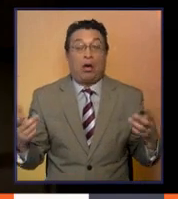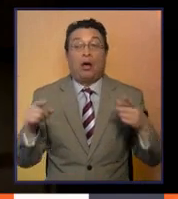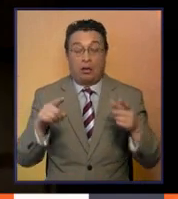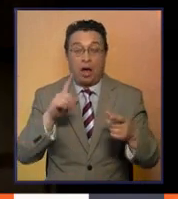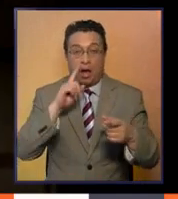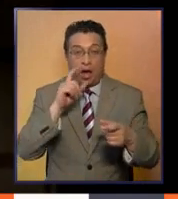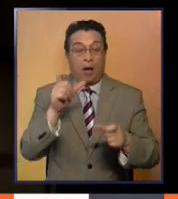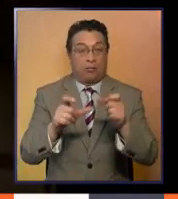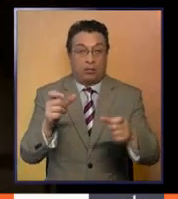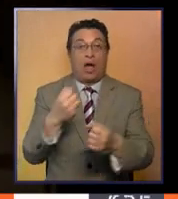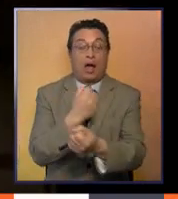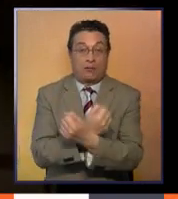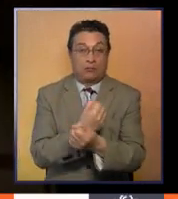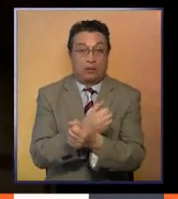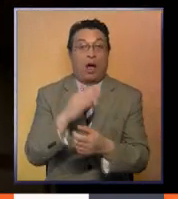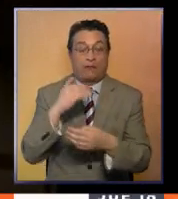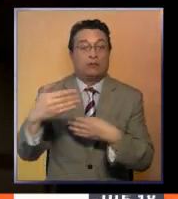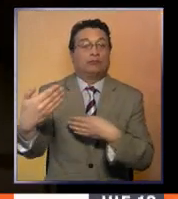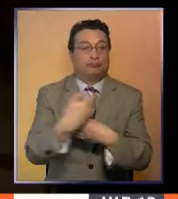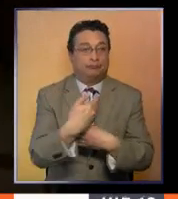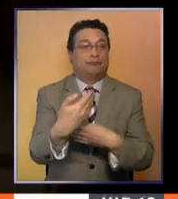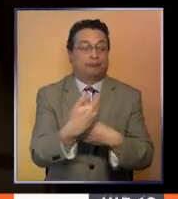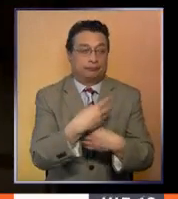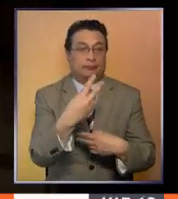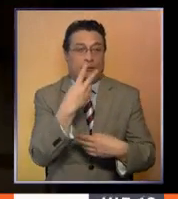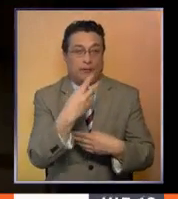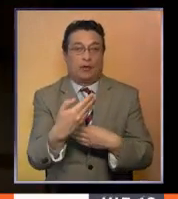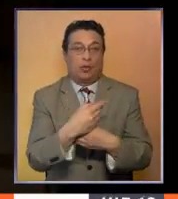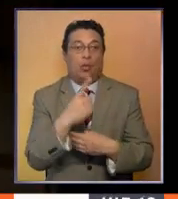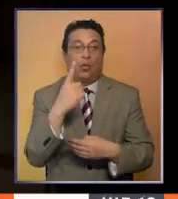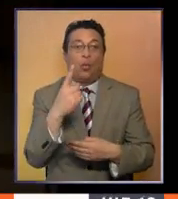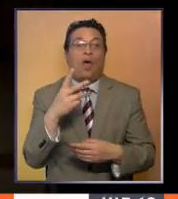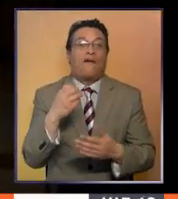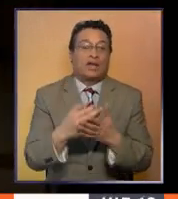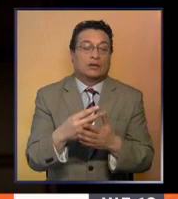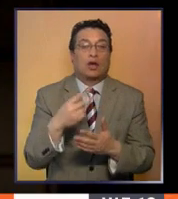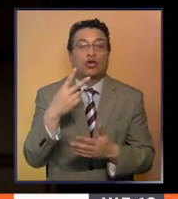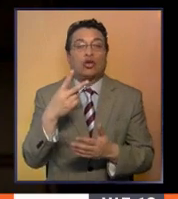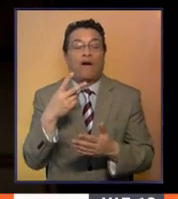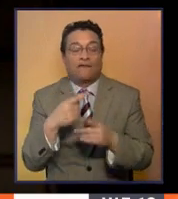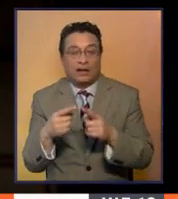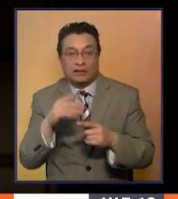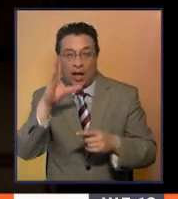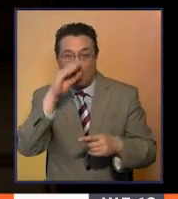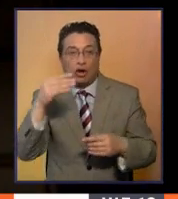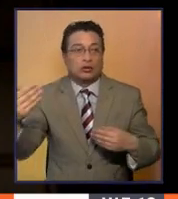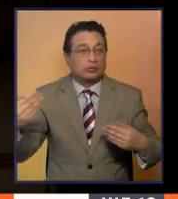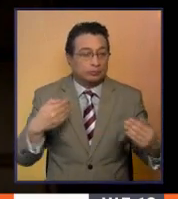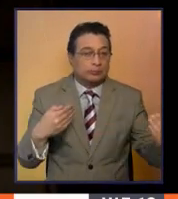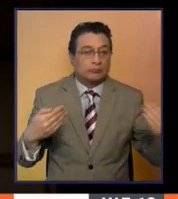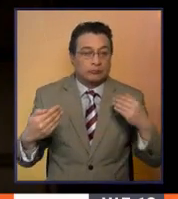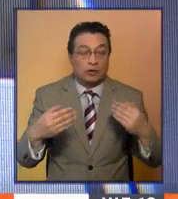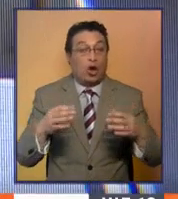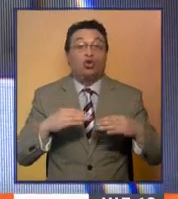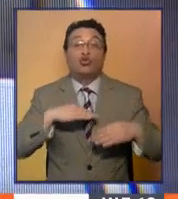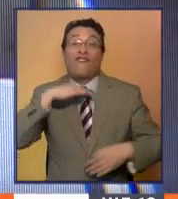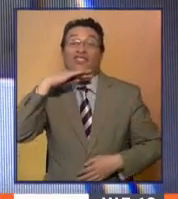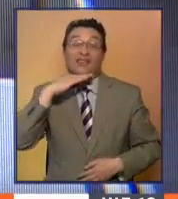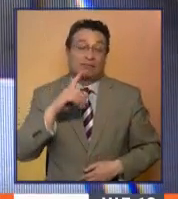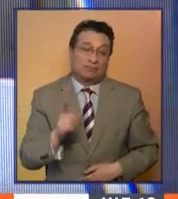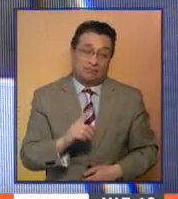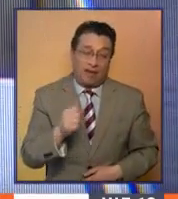los carabineros que van a vernos unos veces en la noche no es suficiente